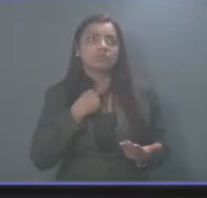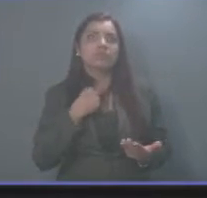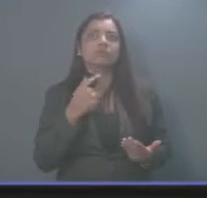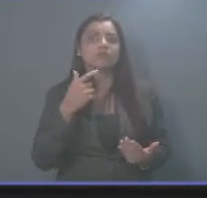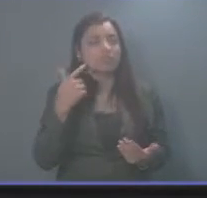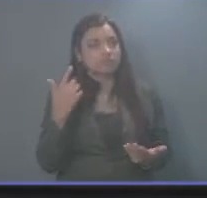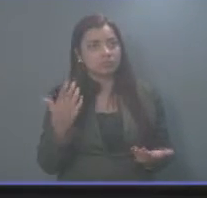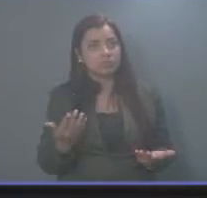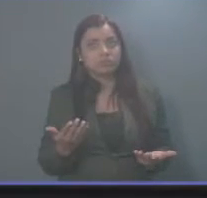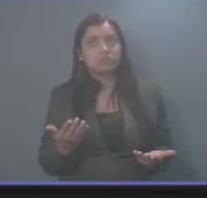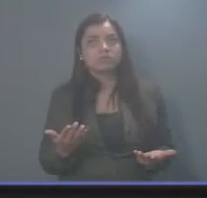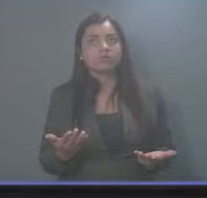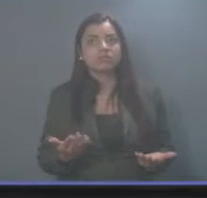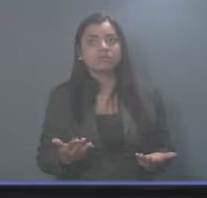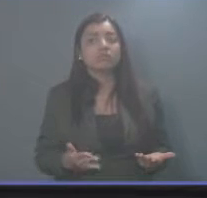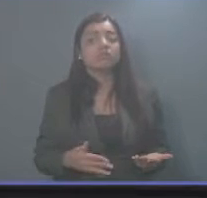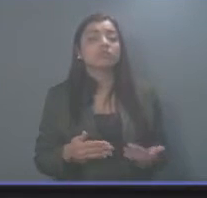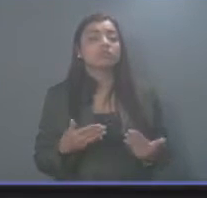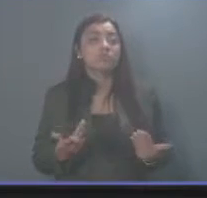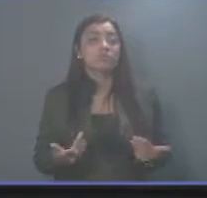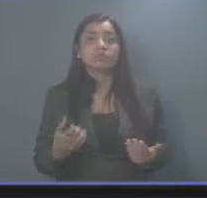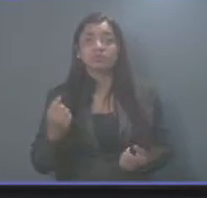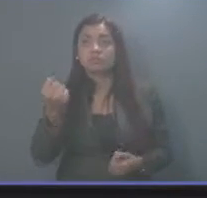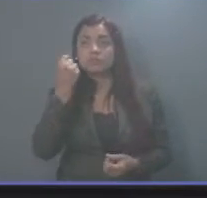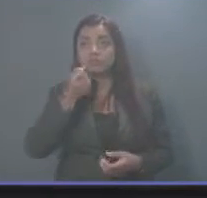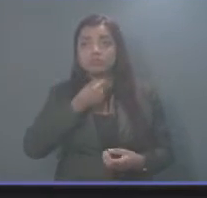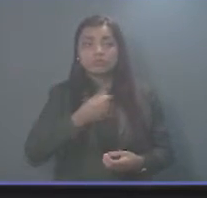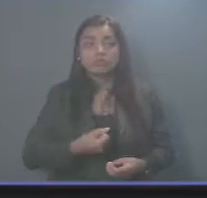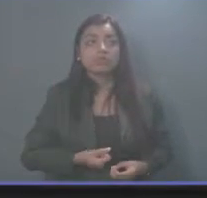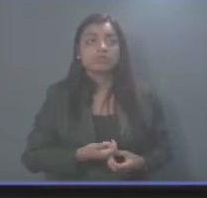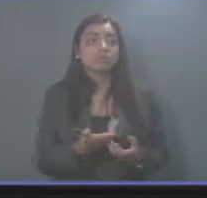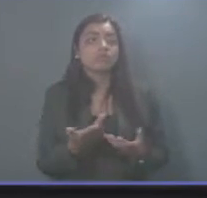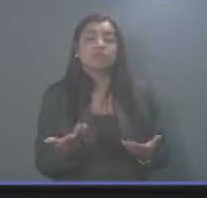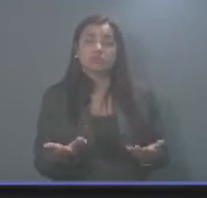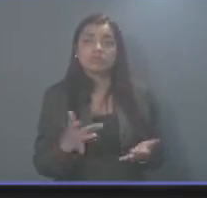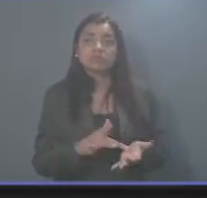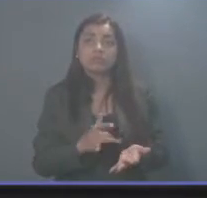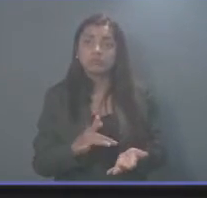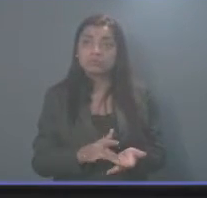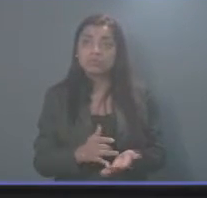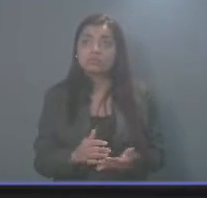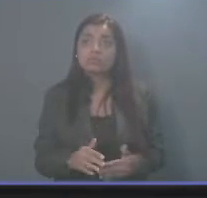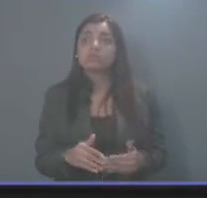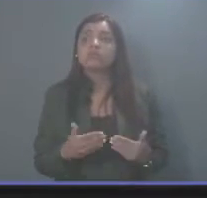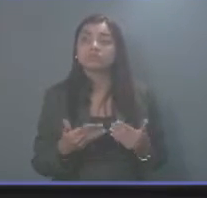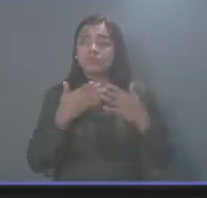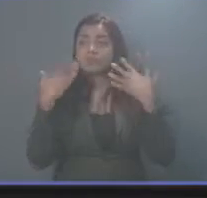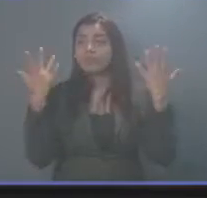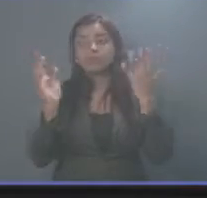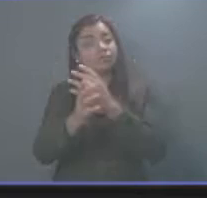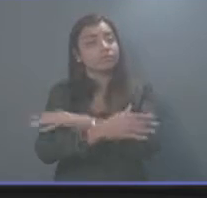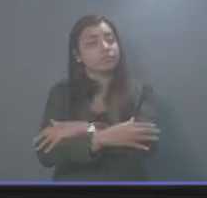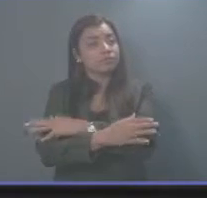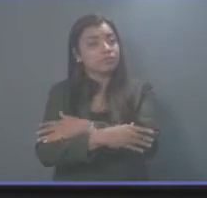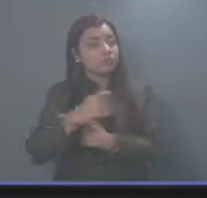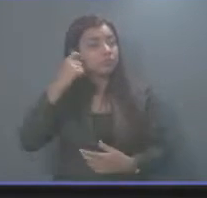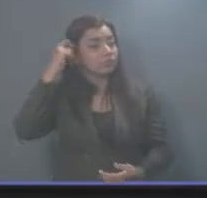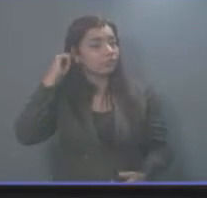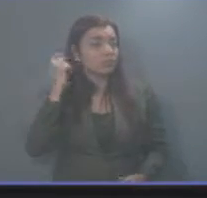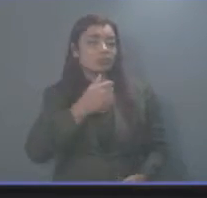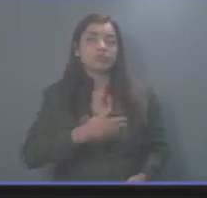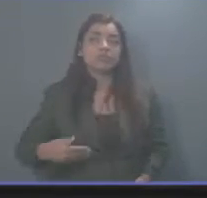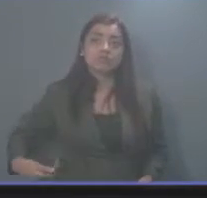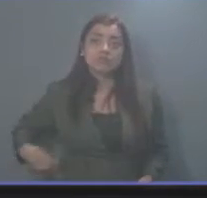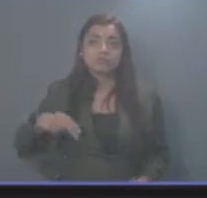cierto, porque vale la pena mencionar y aprovechar la ocasión para felicitar al señor presidente de la